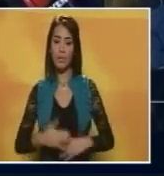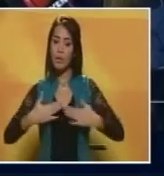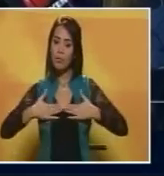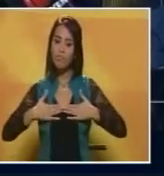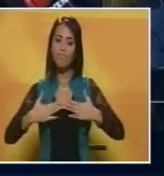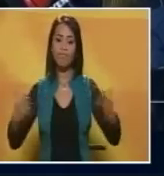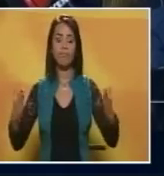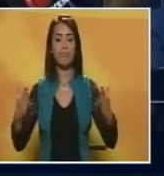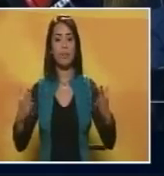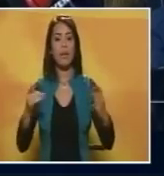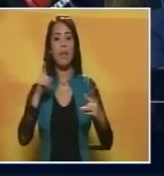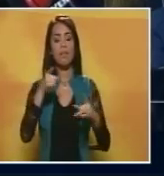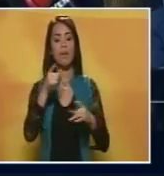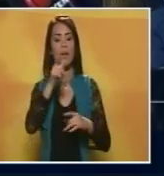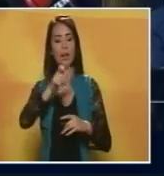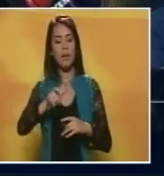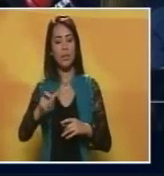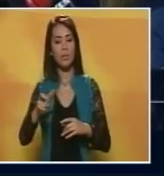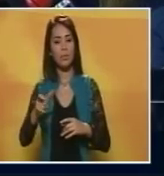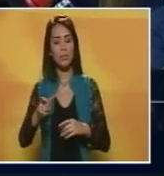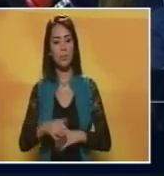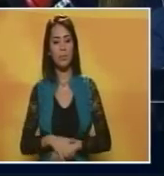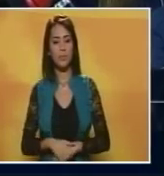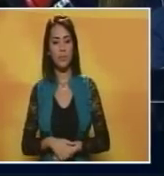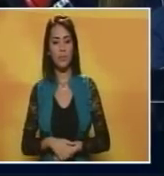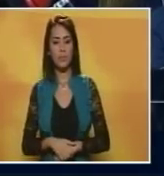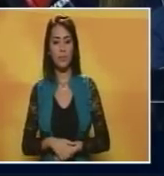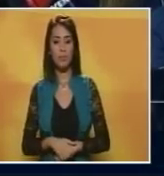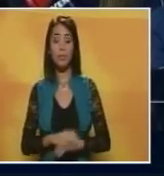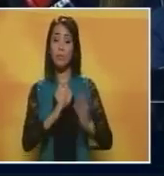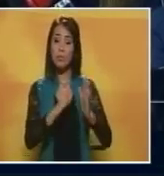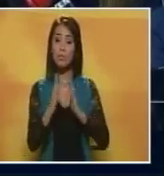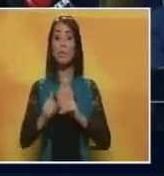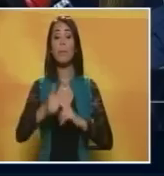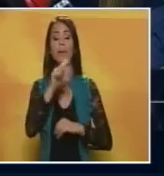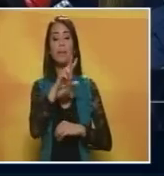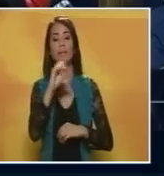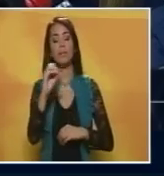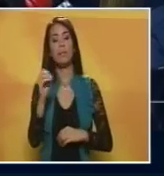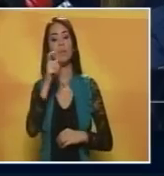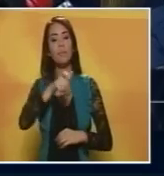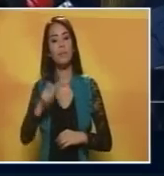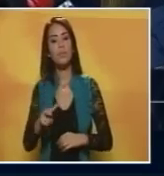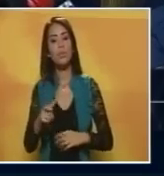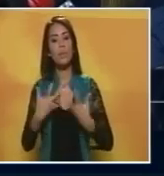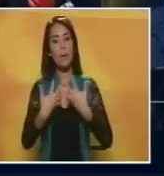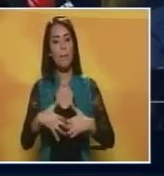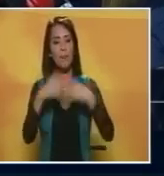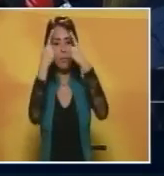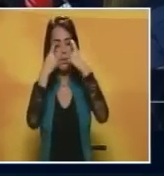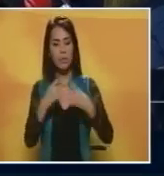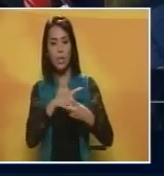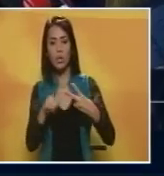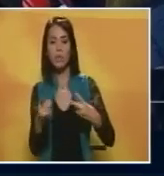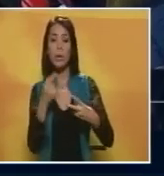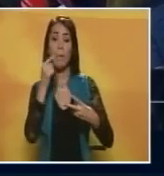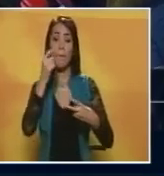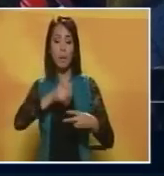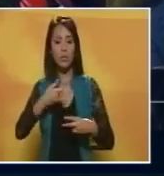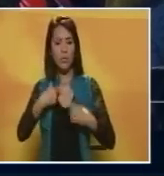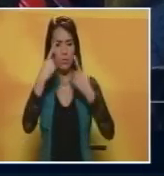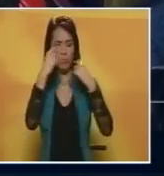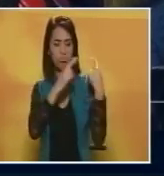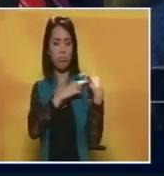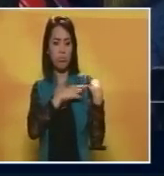los organismos competentes se ha puesto a más de de 300 personas entre funcionarios y directores eso indica la